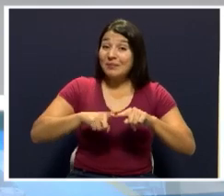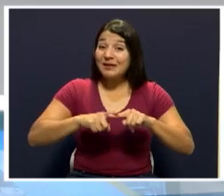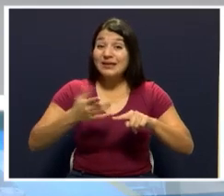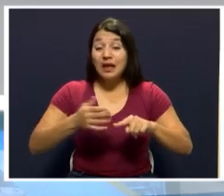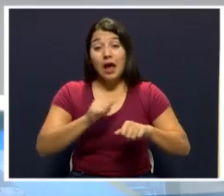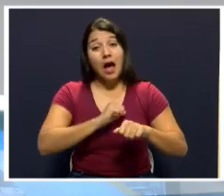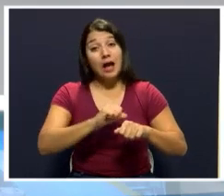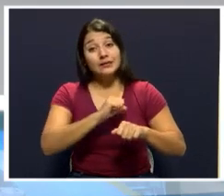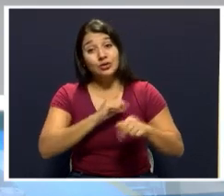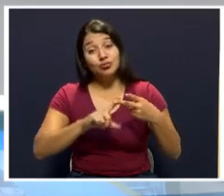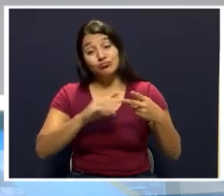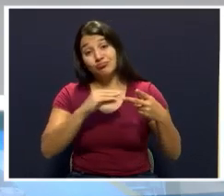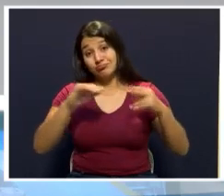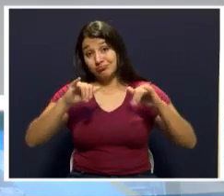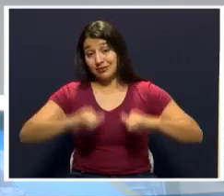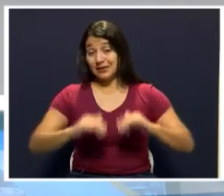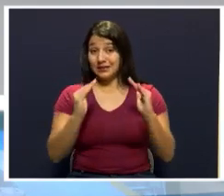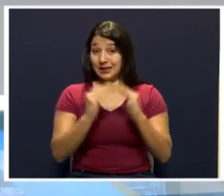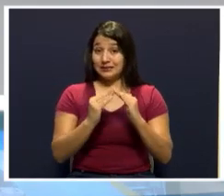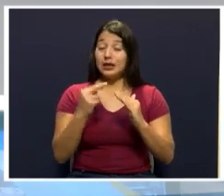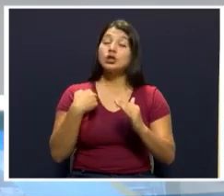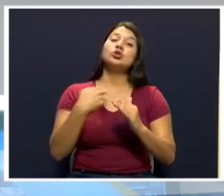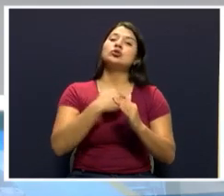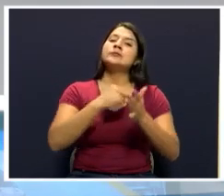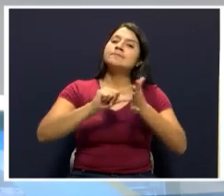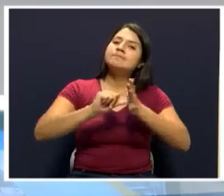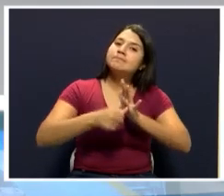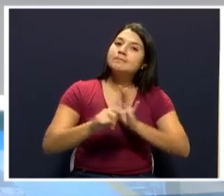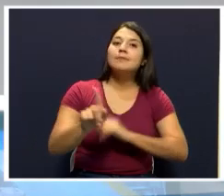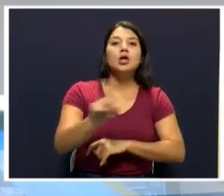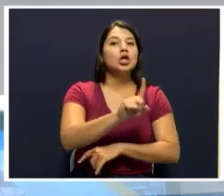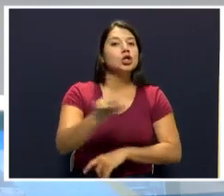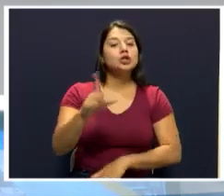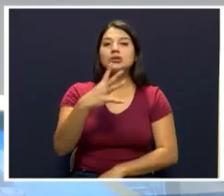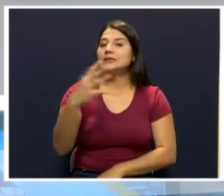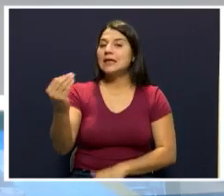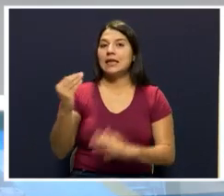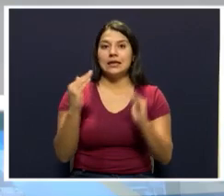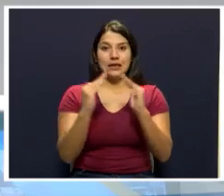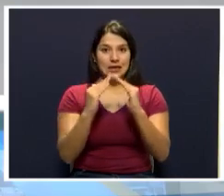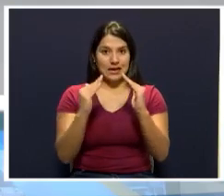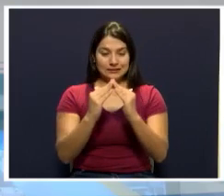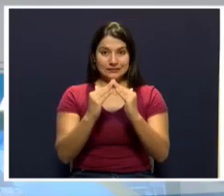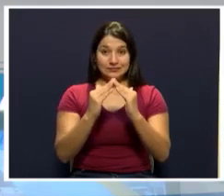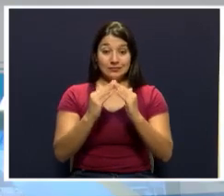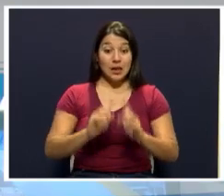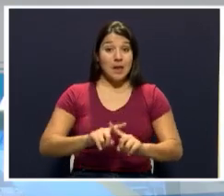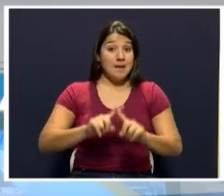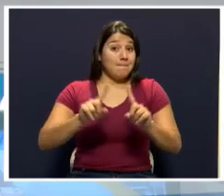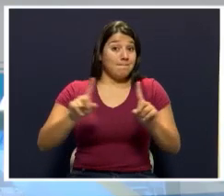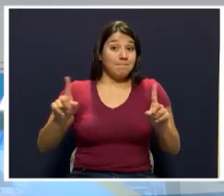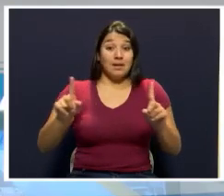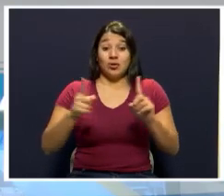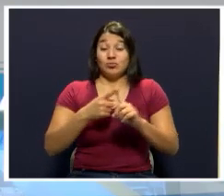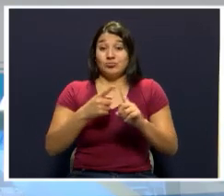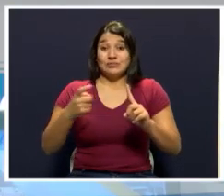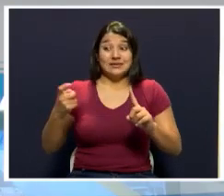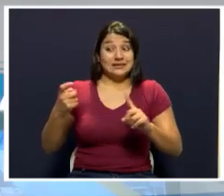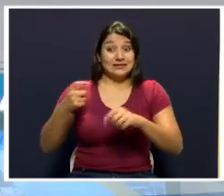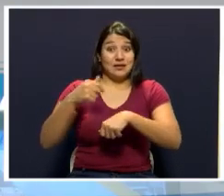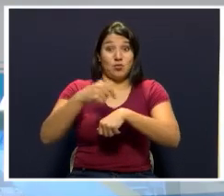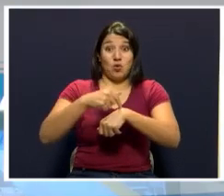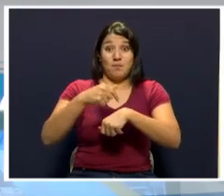se insiste en pedir a las personas que no salgan de sus casas, pero desde que inició el cierre temporal